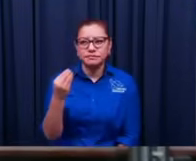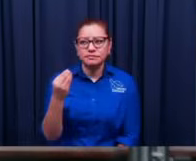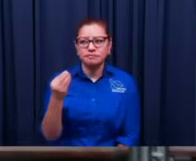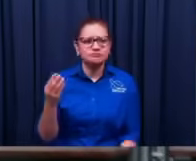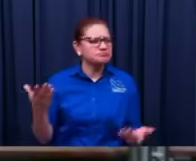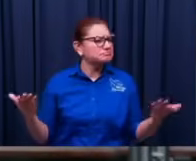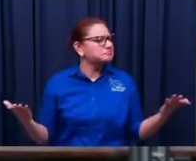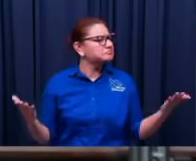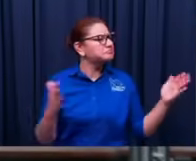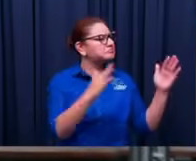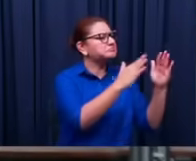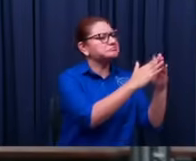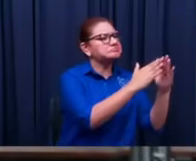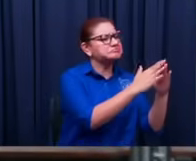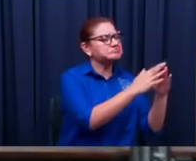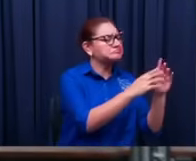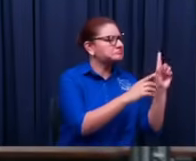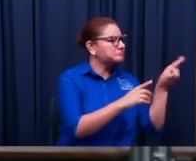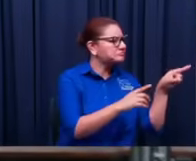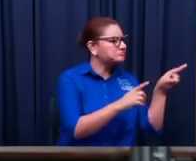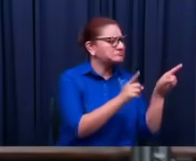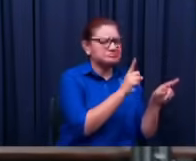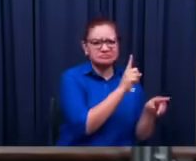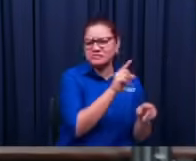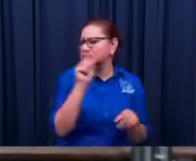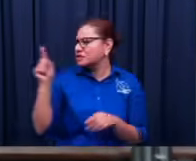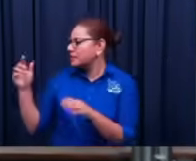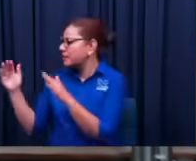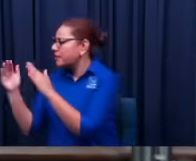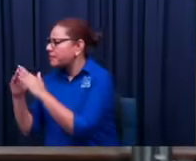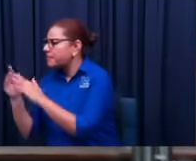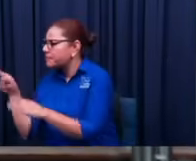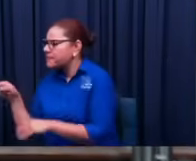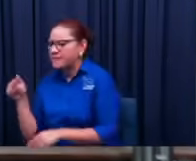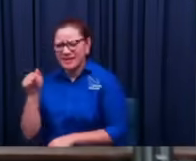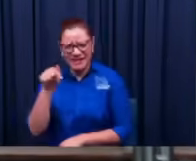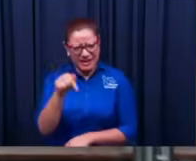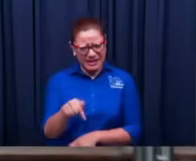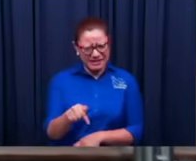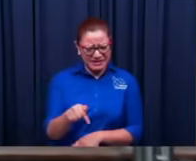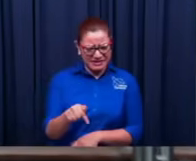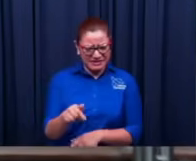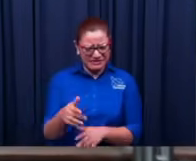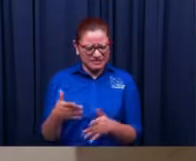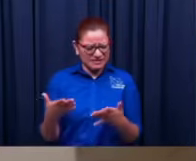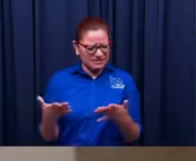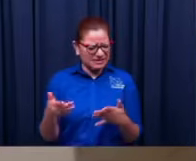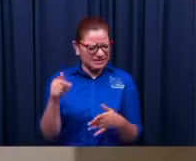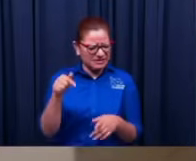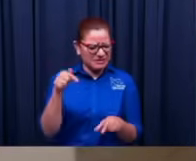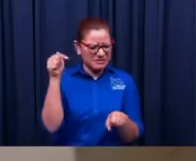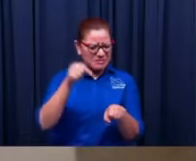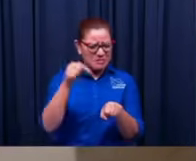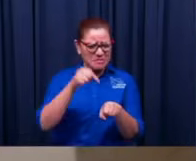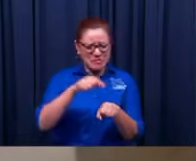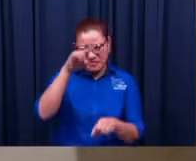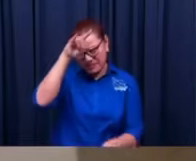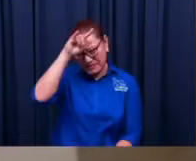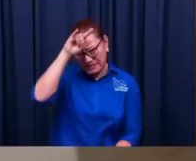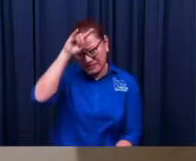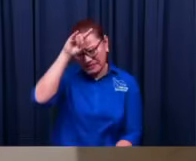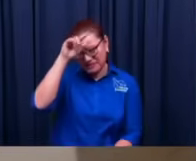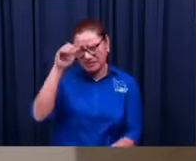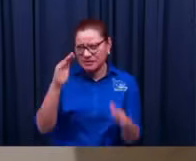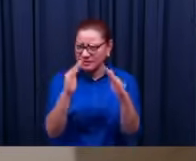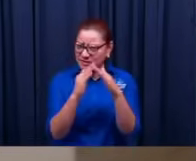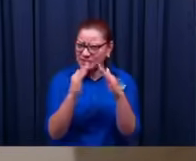¿por qué en todas las casas? Y ya hice todo aquí lo que se tenía que hacer. ¿No será que este es un ataque demoníaco? ¿No